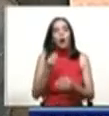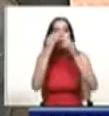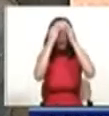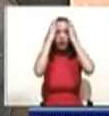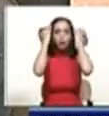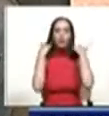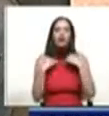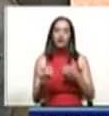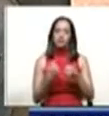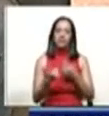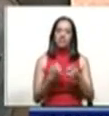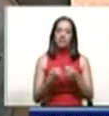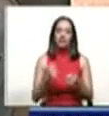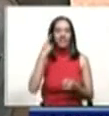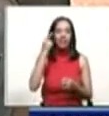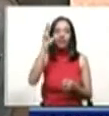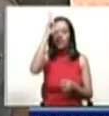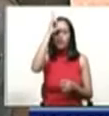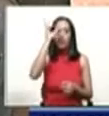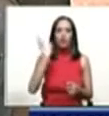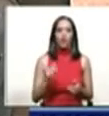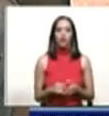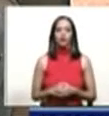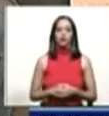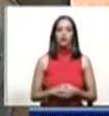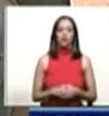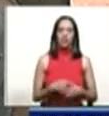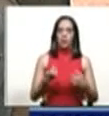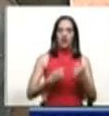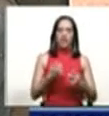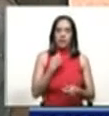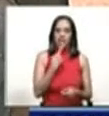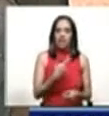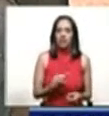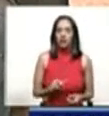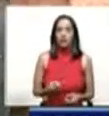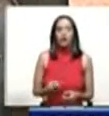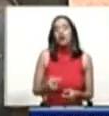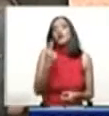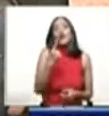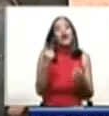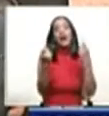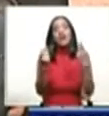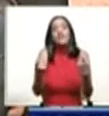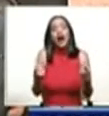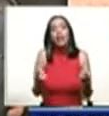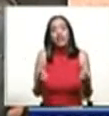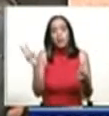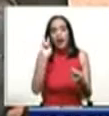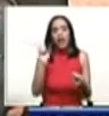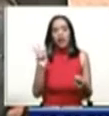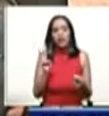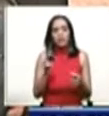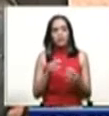un pana, creo que está en Falcón, el compañero Givet, que me está diciendo que lo único que falta en Venezuela con